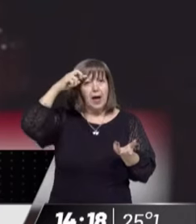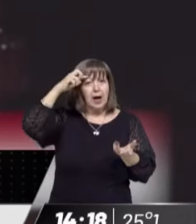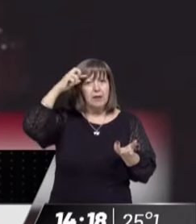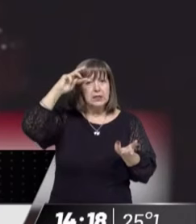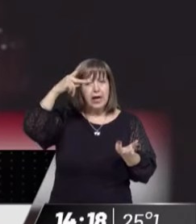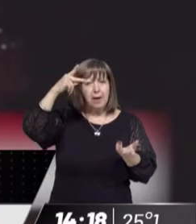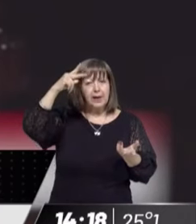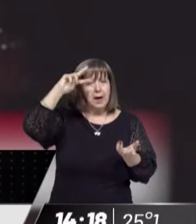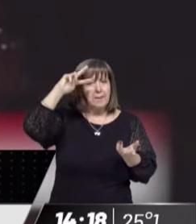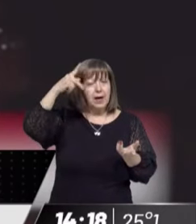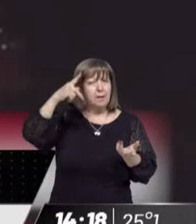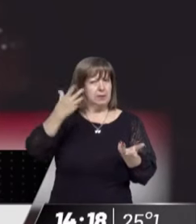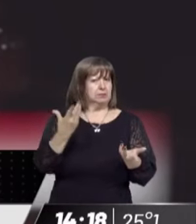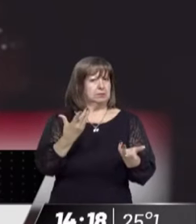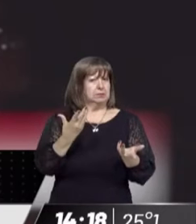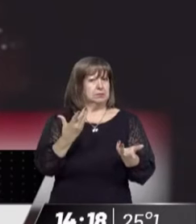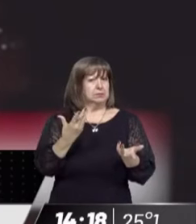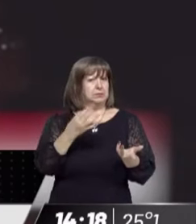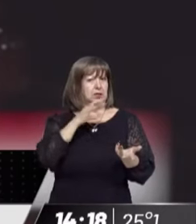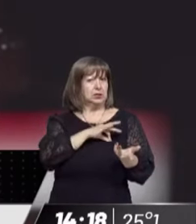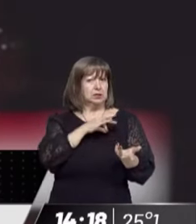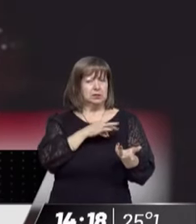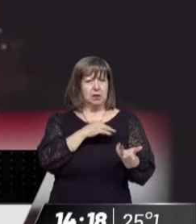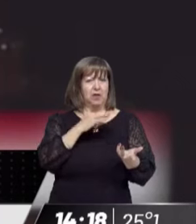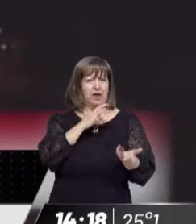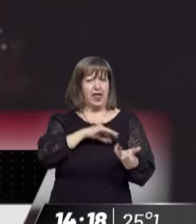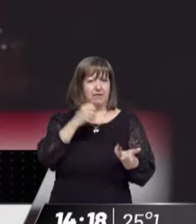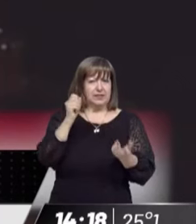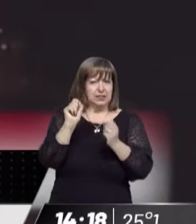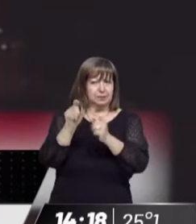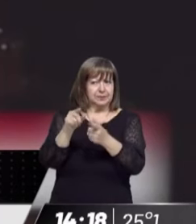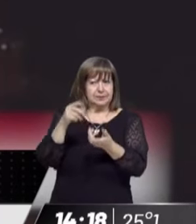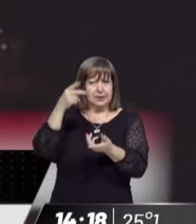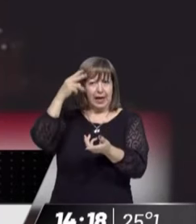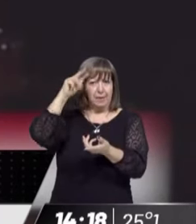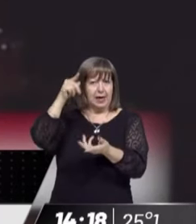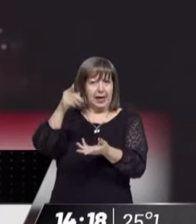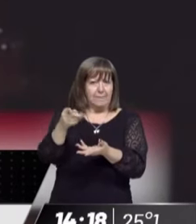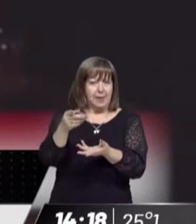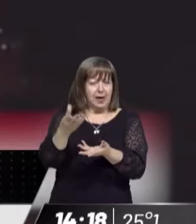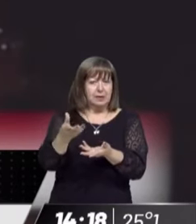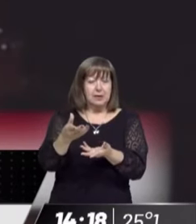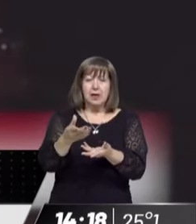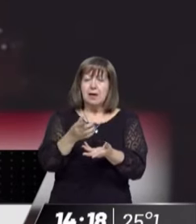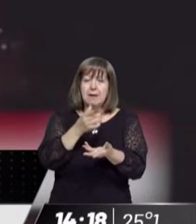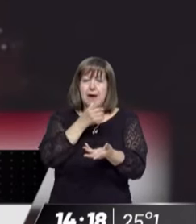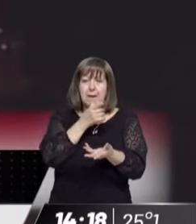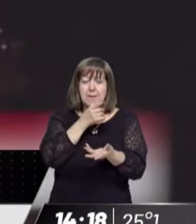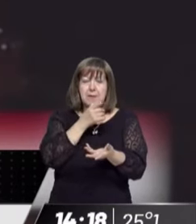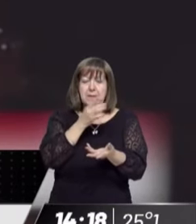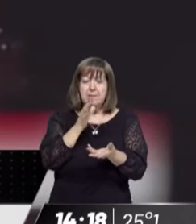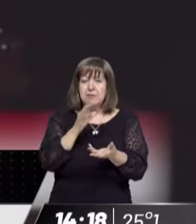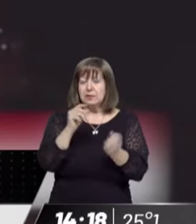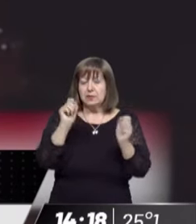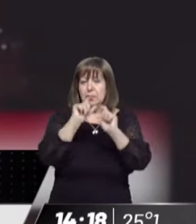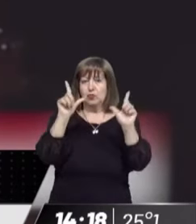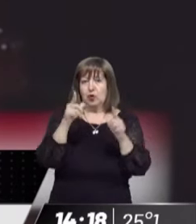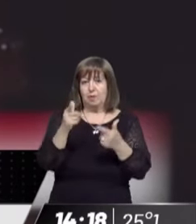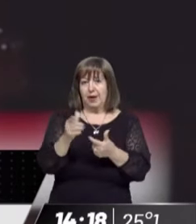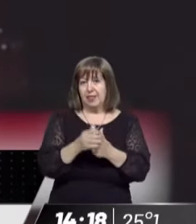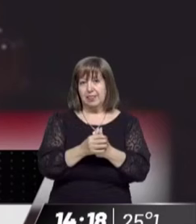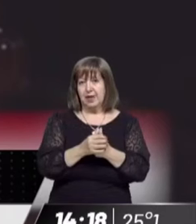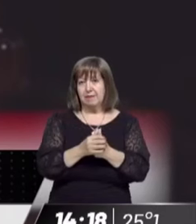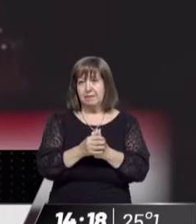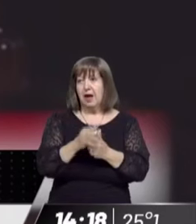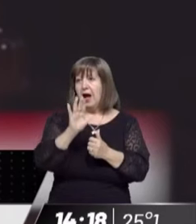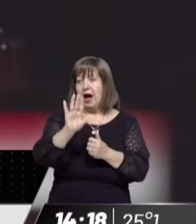ventaja. Con lo cual, de Lustó a mí no me sorprende nada. Es más, le diría que fue bastante coherente y consistente con sus